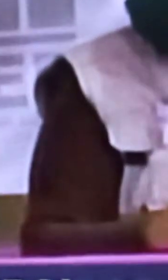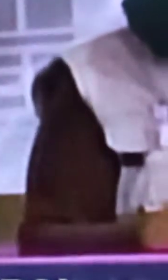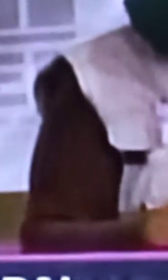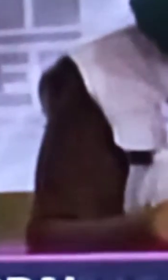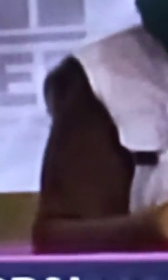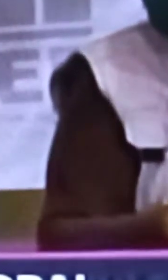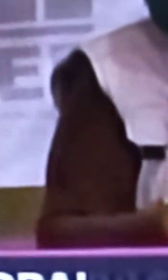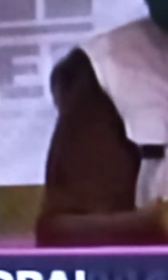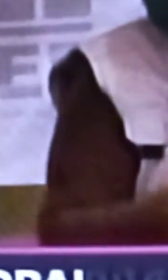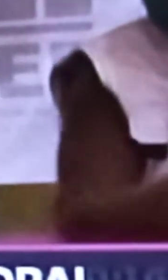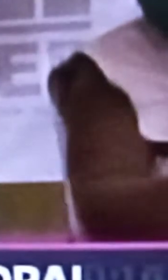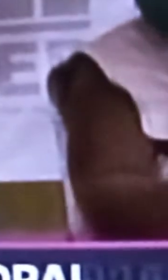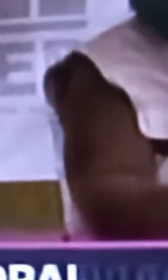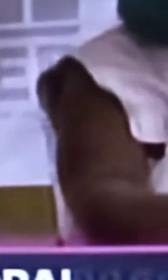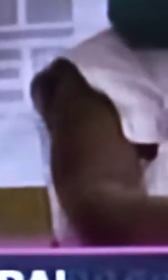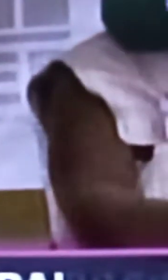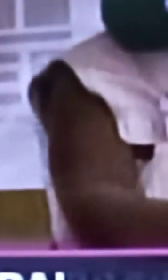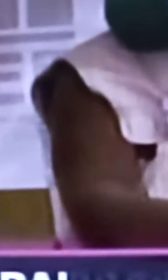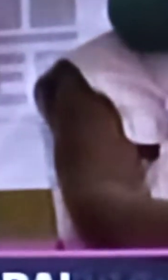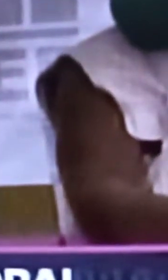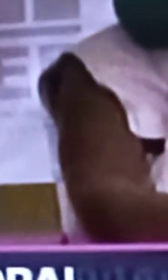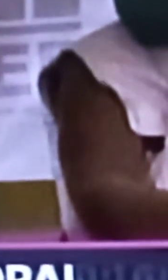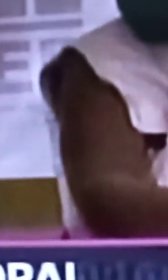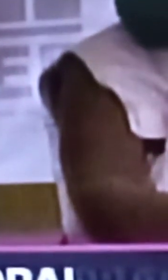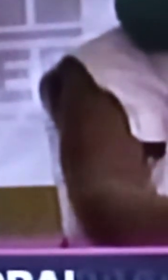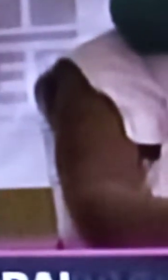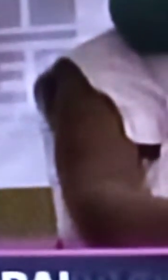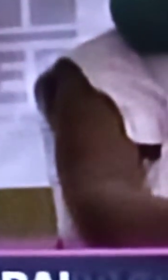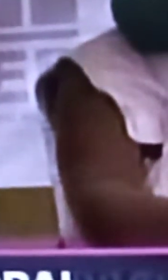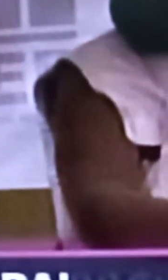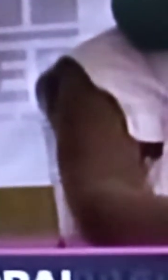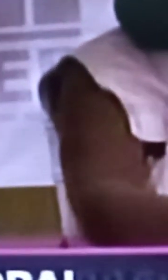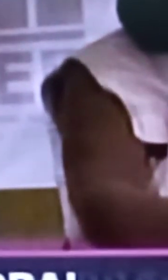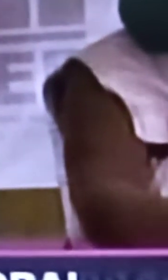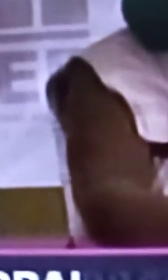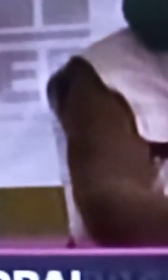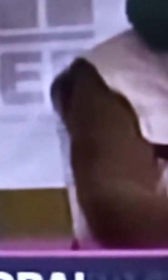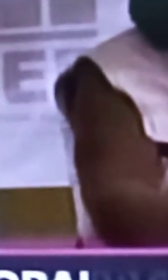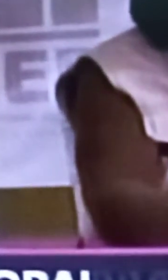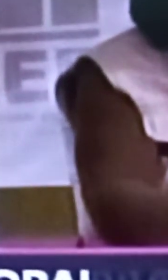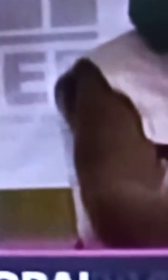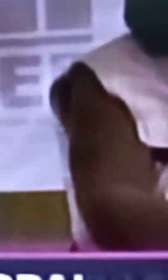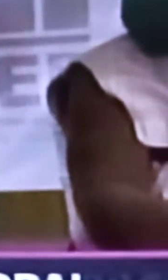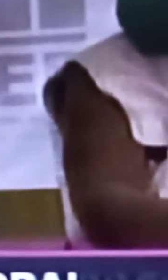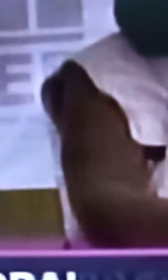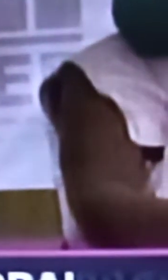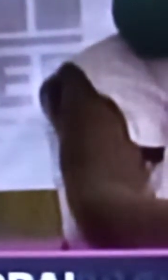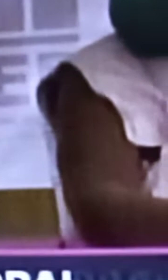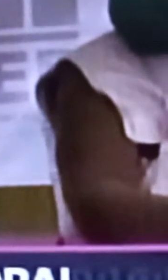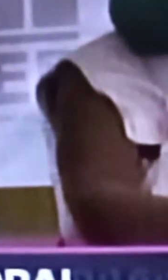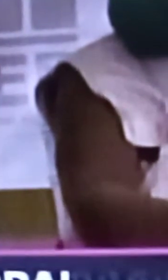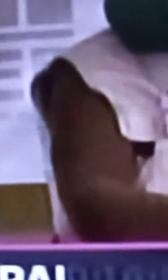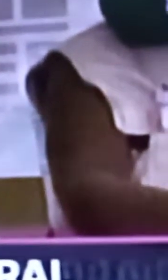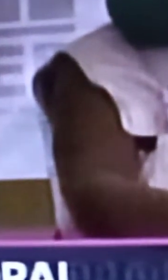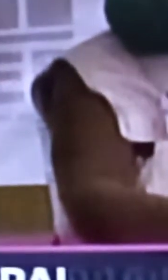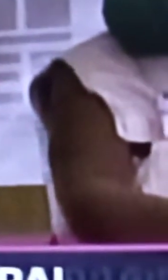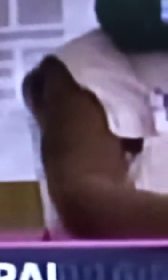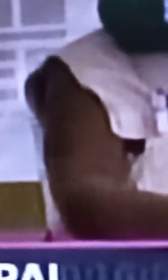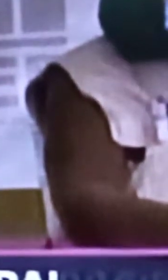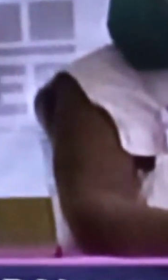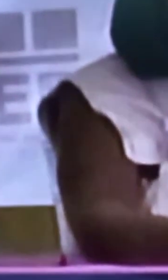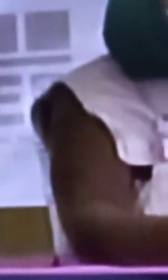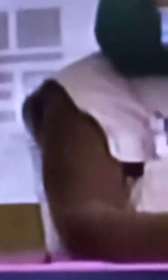votar en esa mesa el domingo 1 de noviembre. Sin embargo, independientemente de cuál